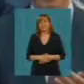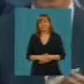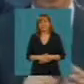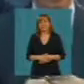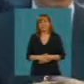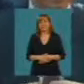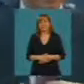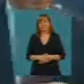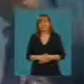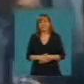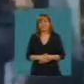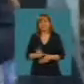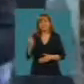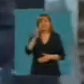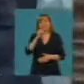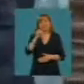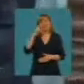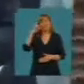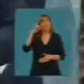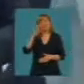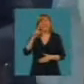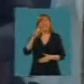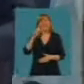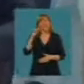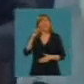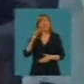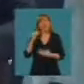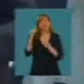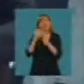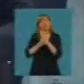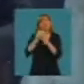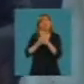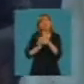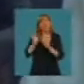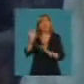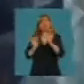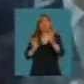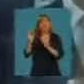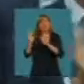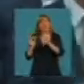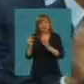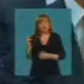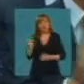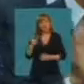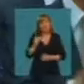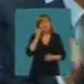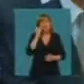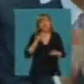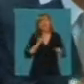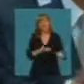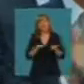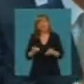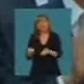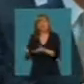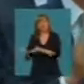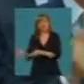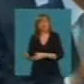Arquitecto Julio Miguel De Vido, Ministro de Planificación Federal, Inversión Pública y Servicios.